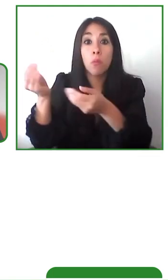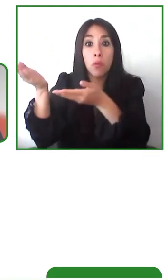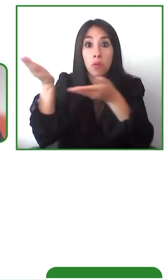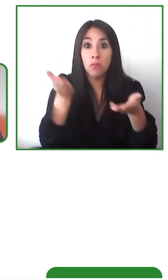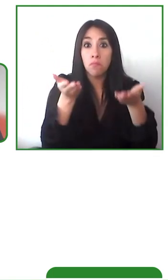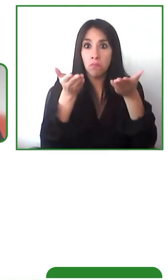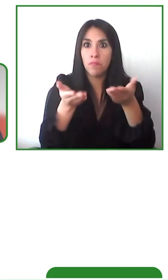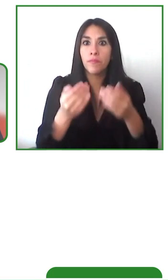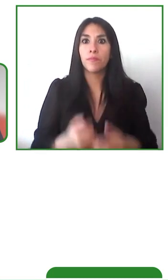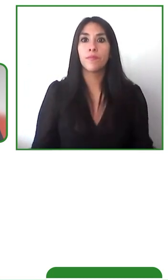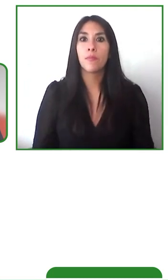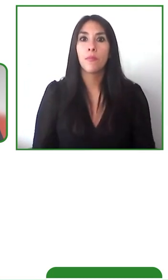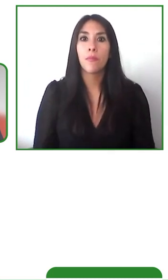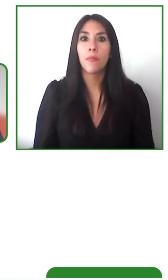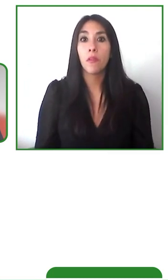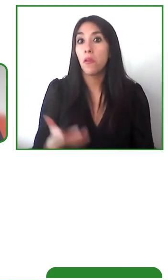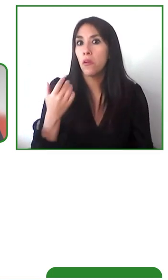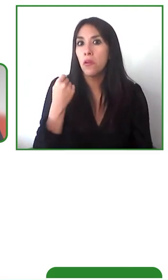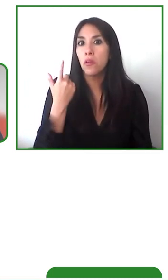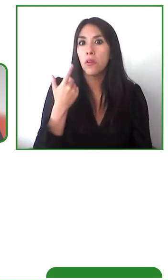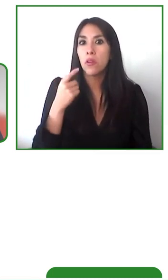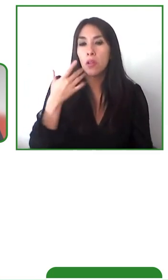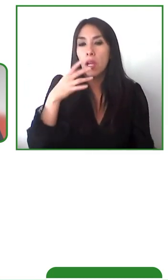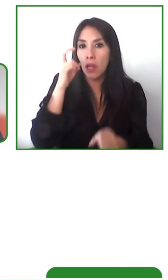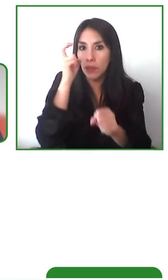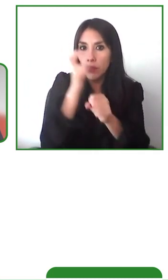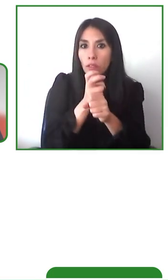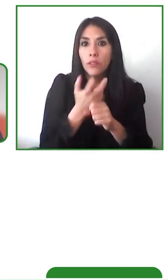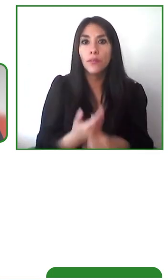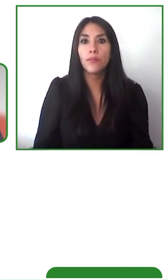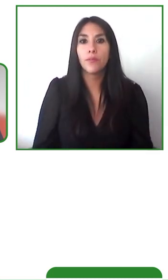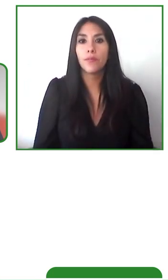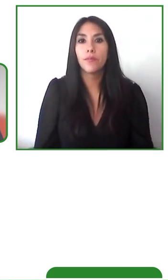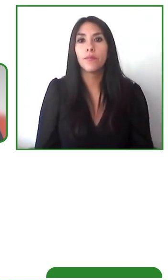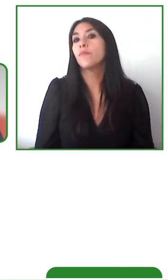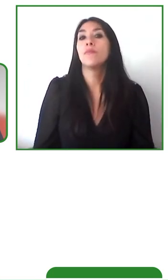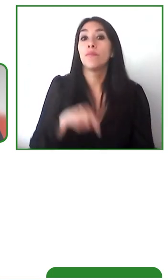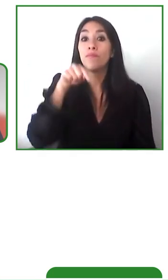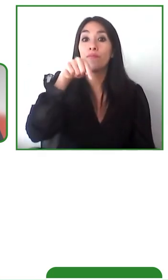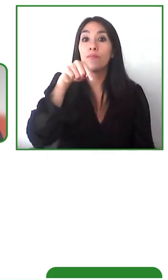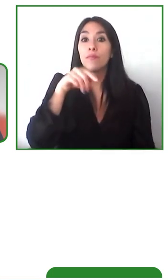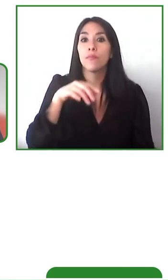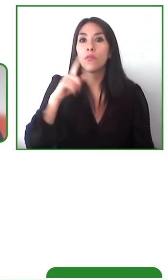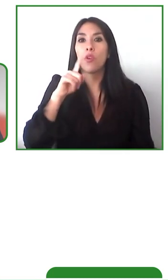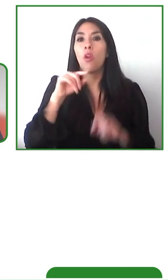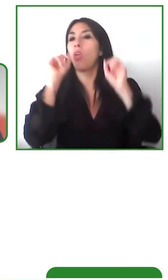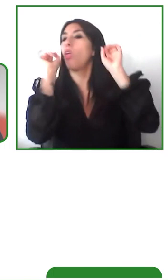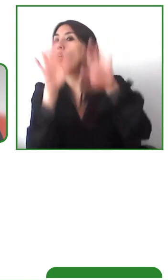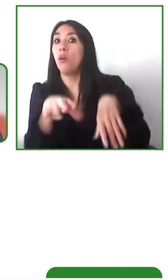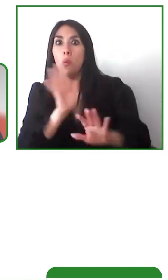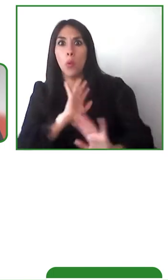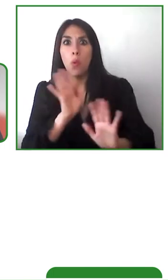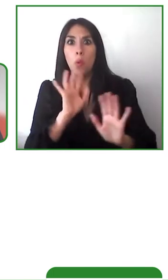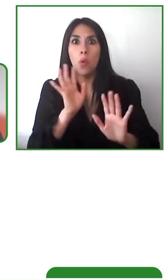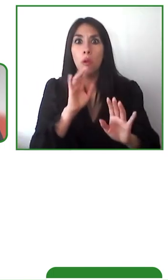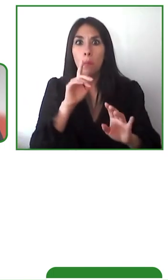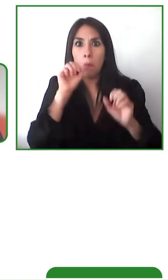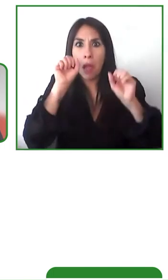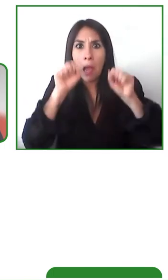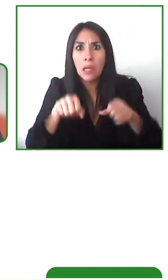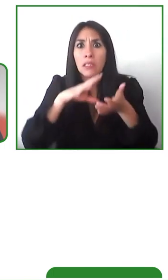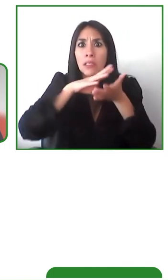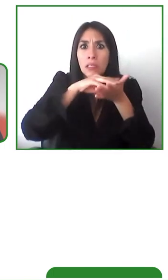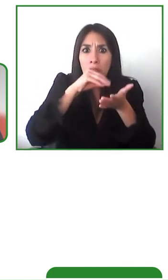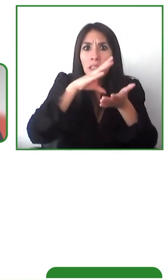la dificultad como como un espacio de aprendizaje, a buscar alianzas, y a seguir pensando